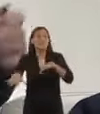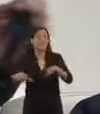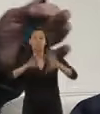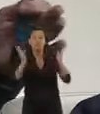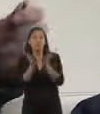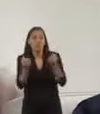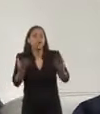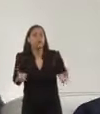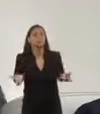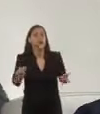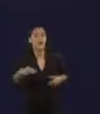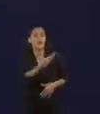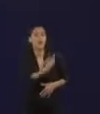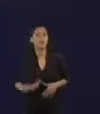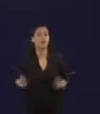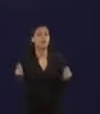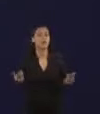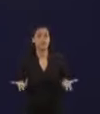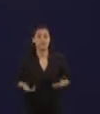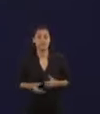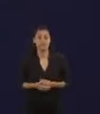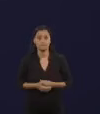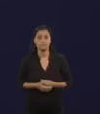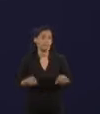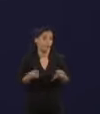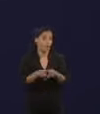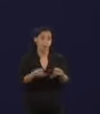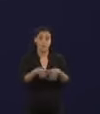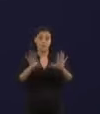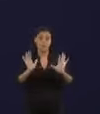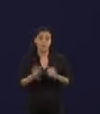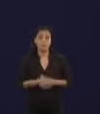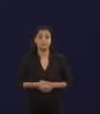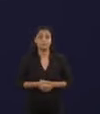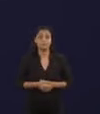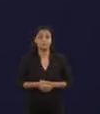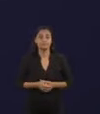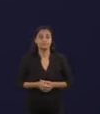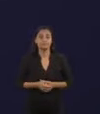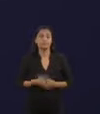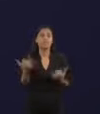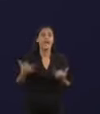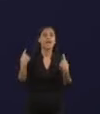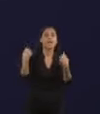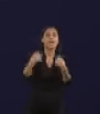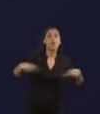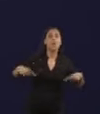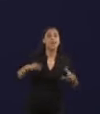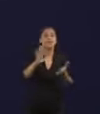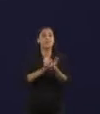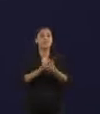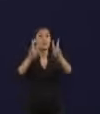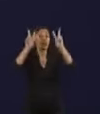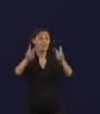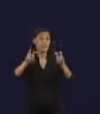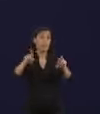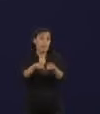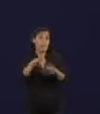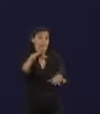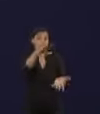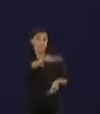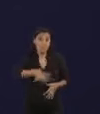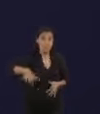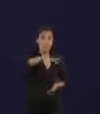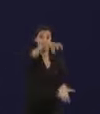lo ven Qué están haciendo No a ver lo mismo en cada novedad que hemos tenido sobre el caso de IP y de